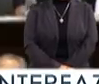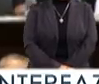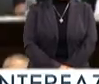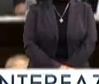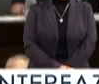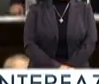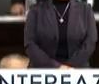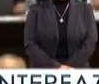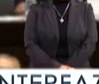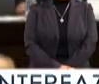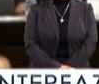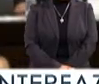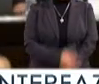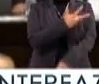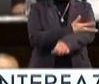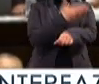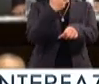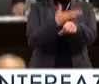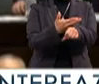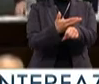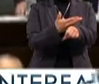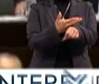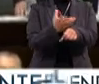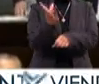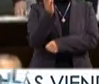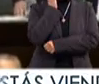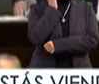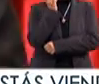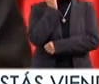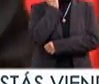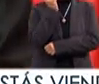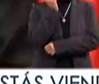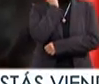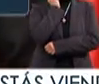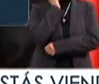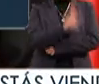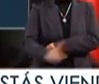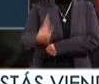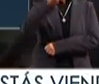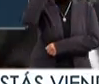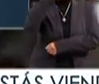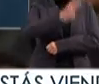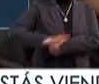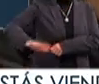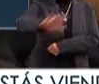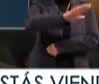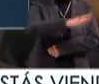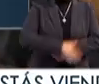Honorable Congreso, pueblo de México,